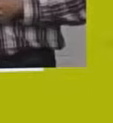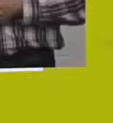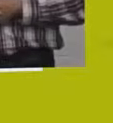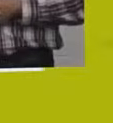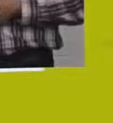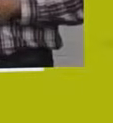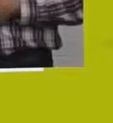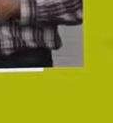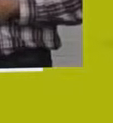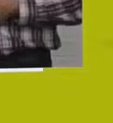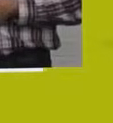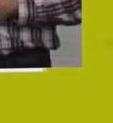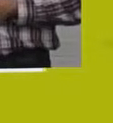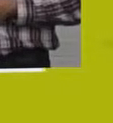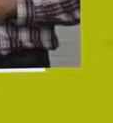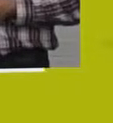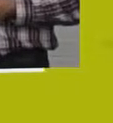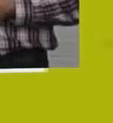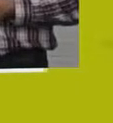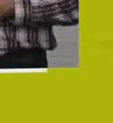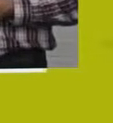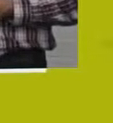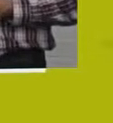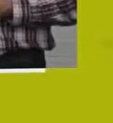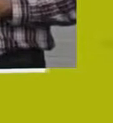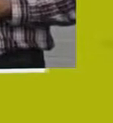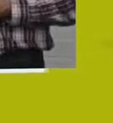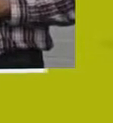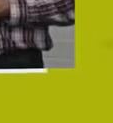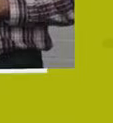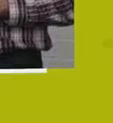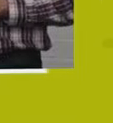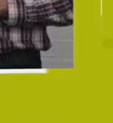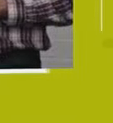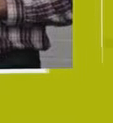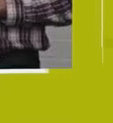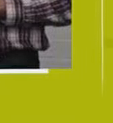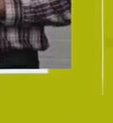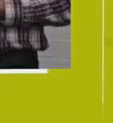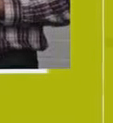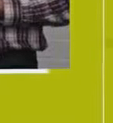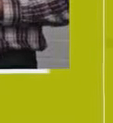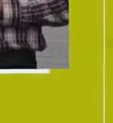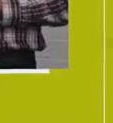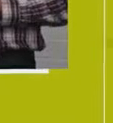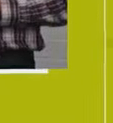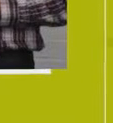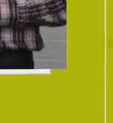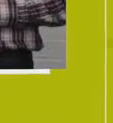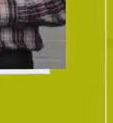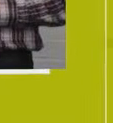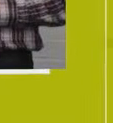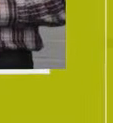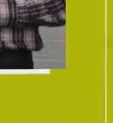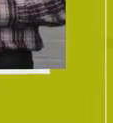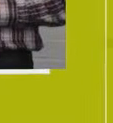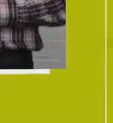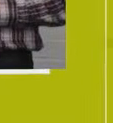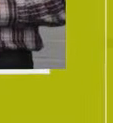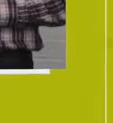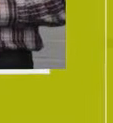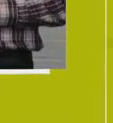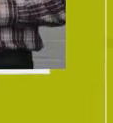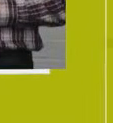Modesto Solís Espinosa es doctor en Psicología y Salud por la Universidad Nacional Autónoma de México. Fue condecorado